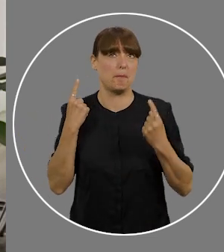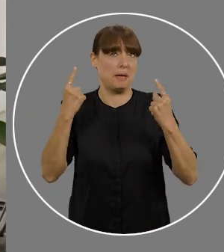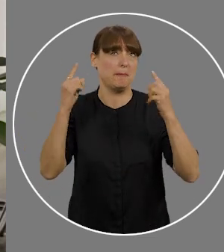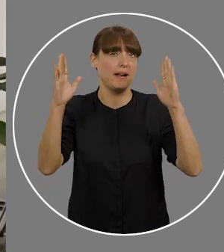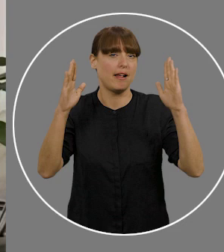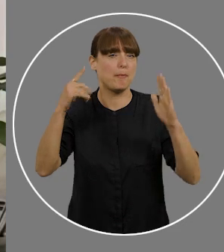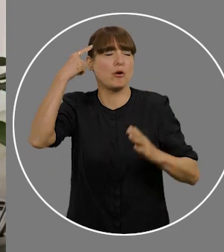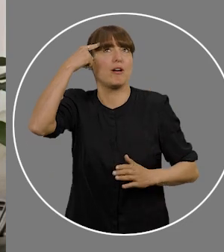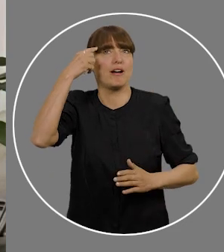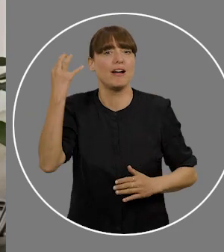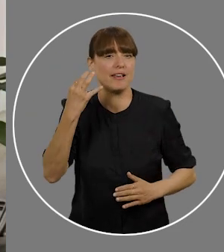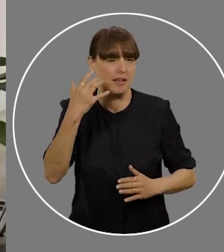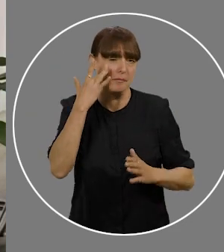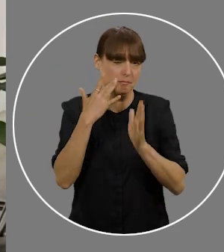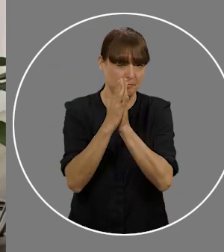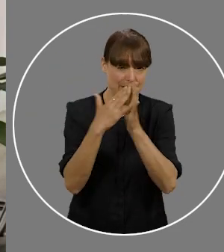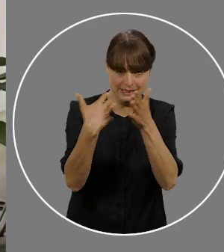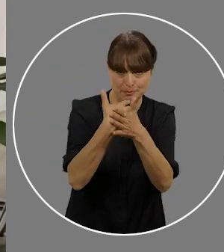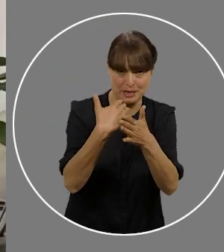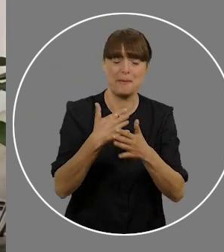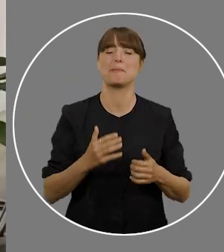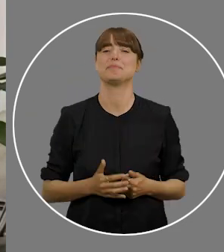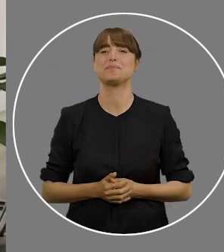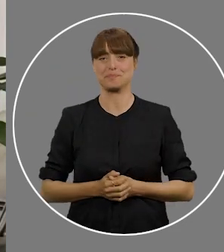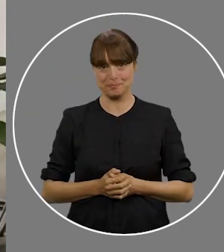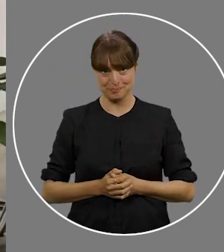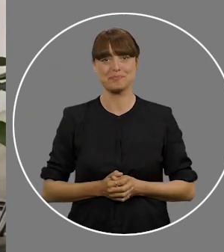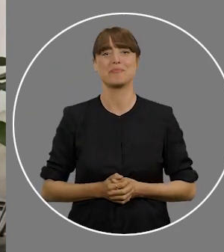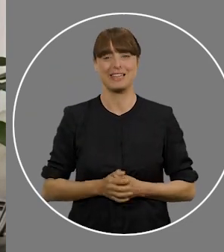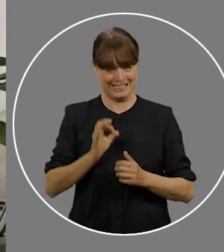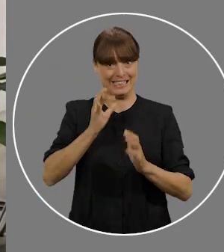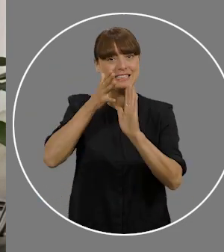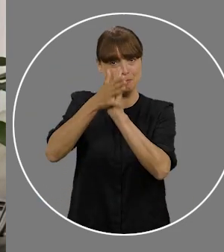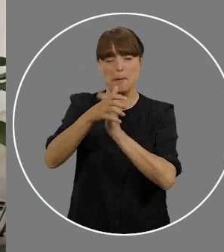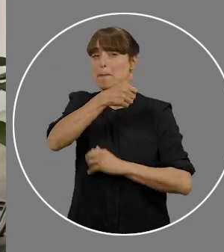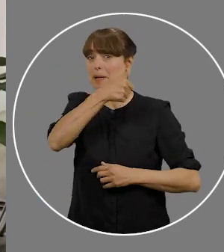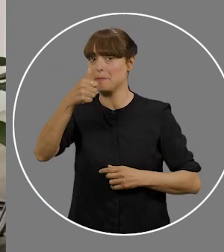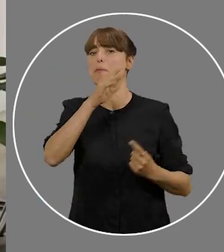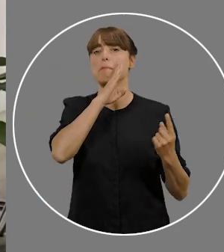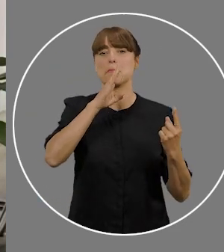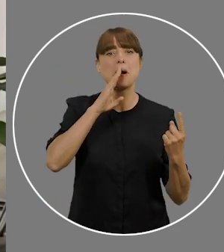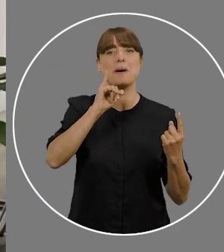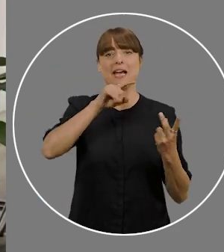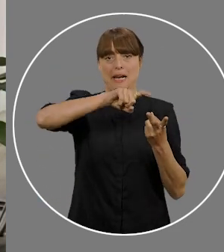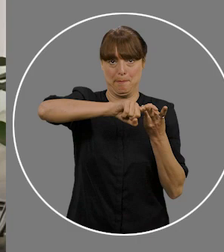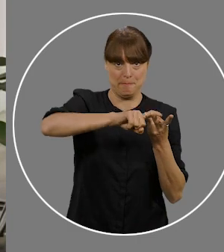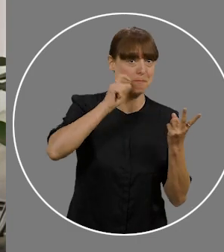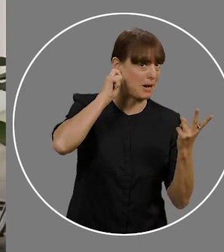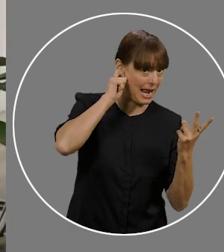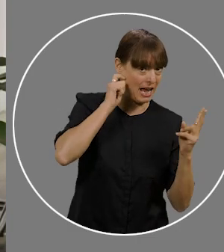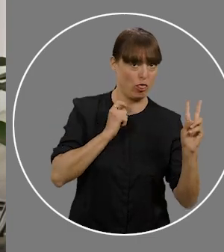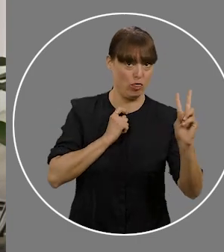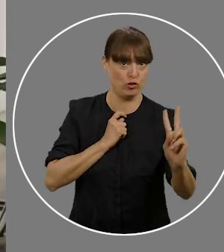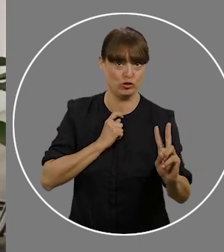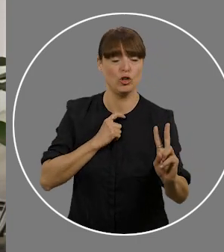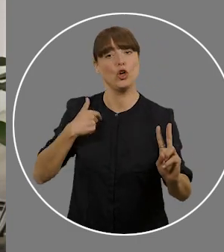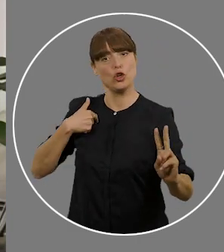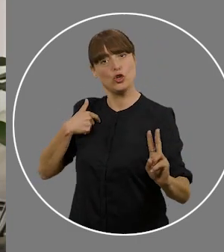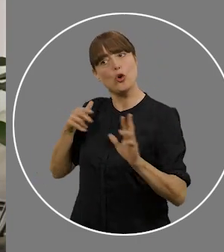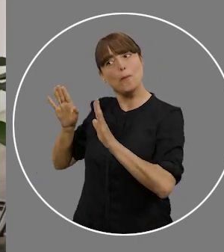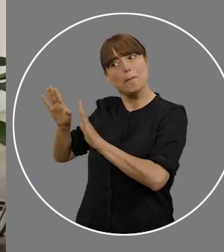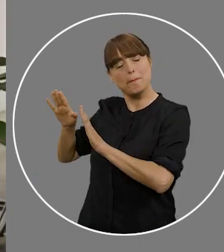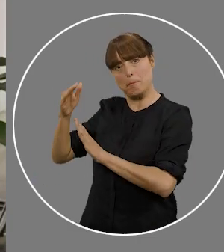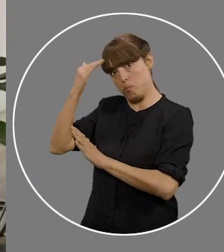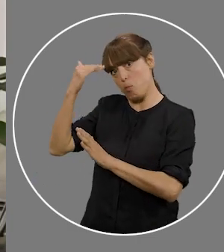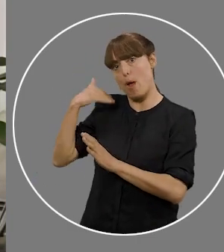momentos? ¿Y dónde fue a vivir? Bueno, primero se vino mi madre y mi hermana. Y yo me quedé con un hermano en mi casa,